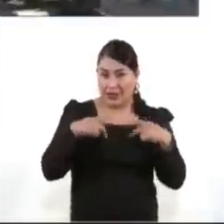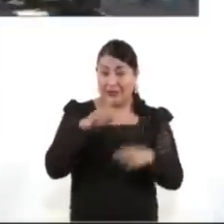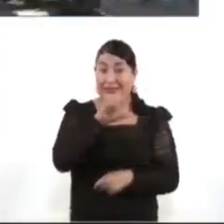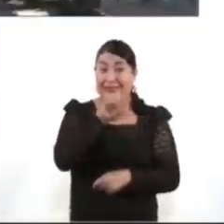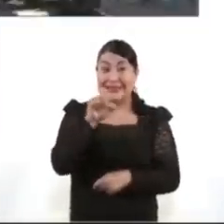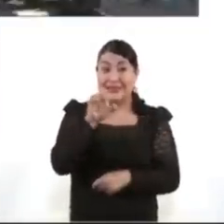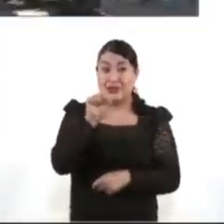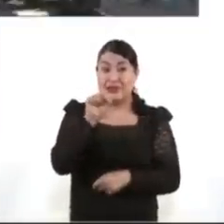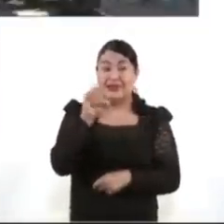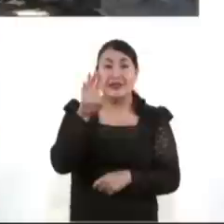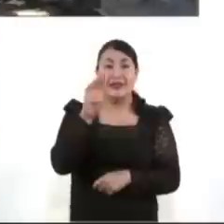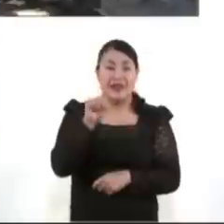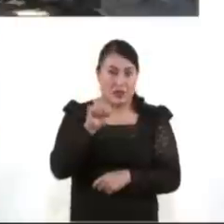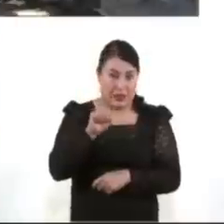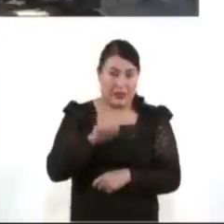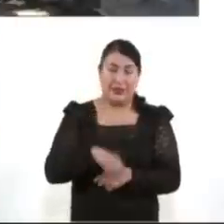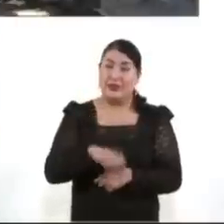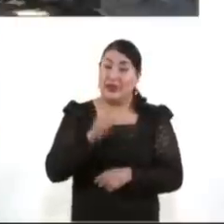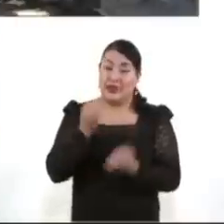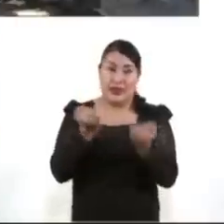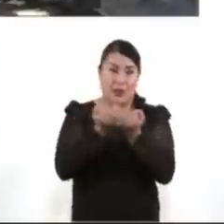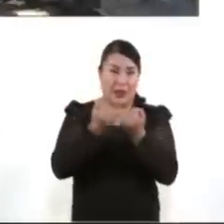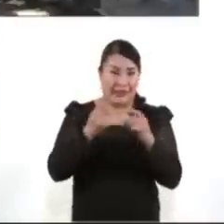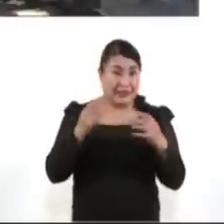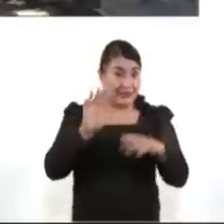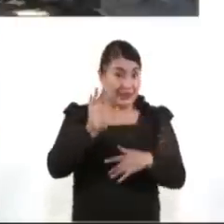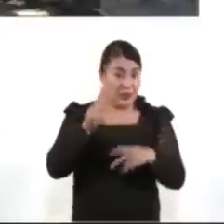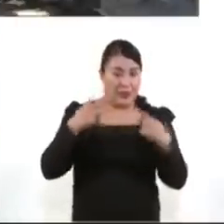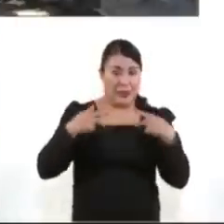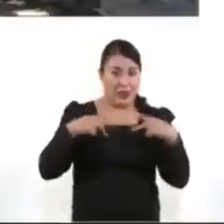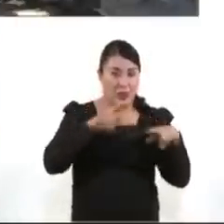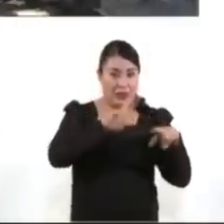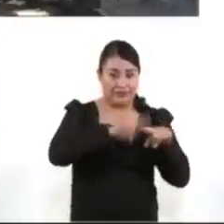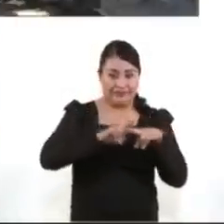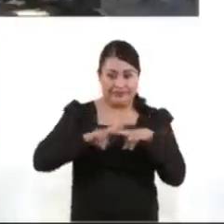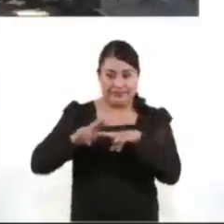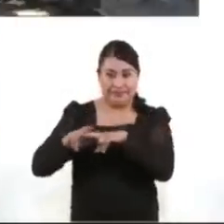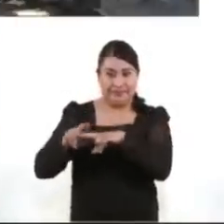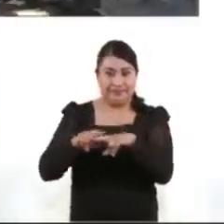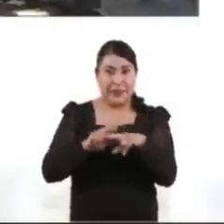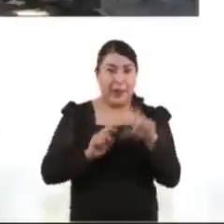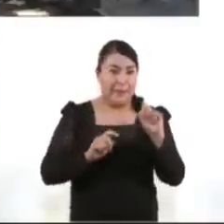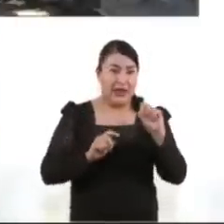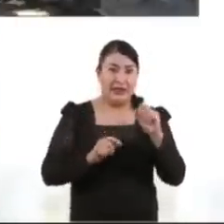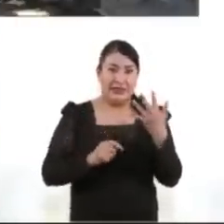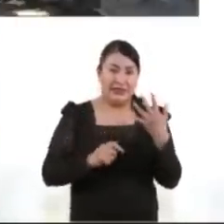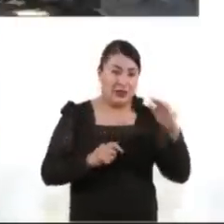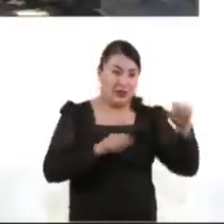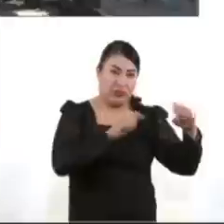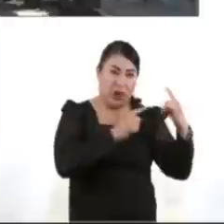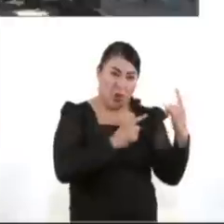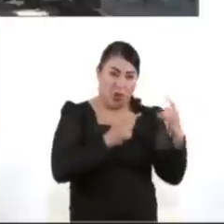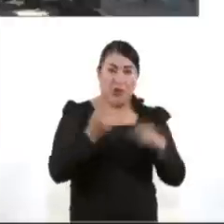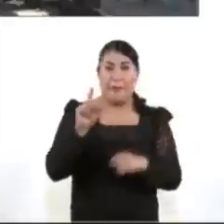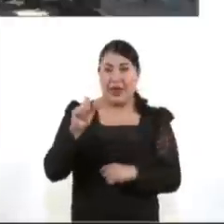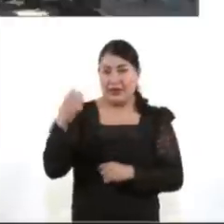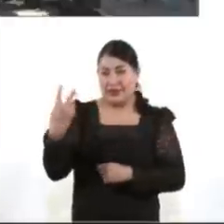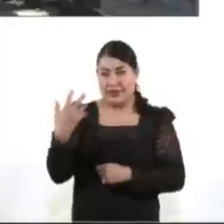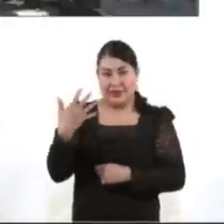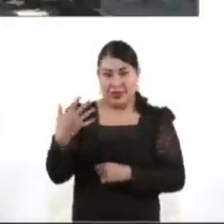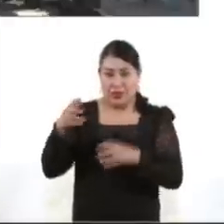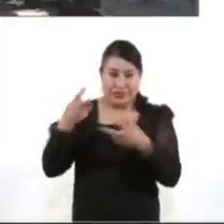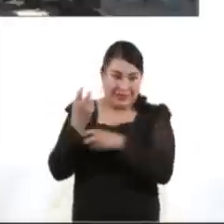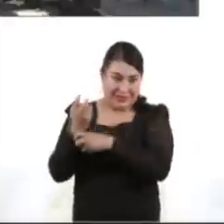como mínimo 50 de ellos sentados 25 en cada uno de los los vagones tendrán